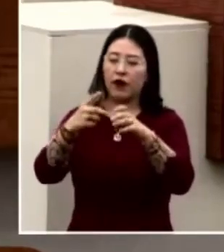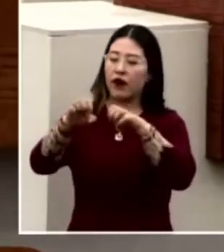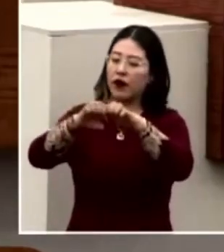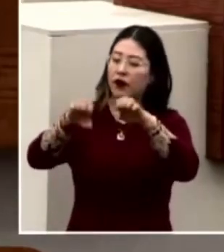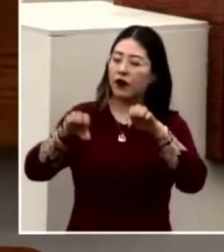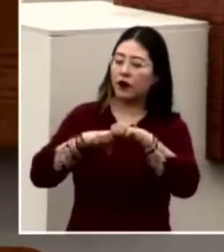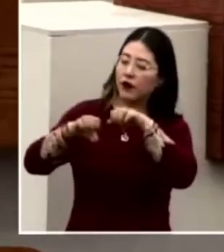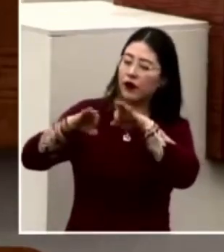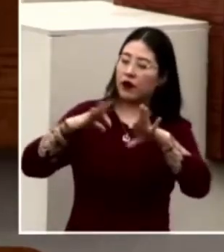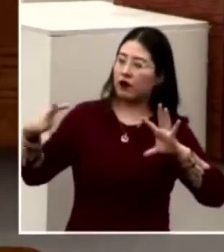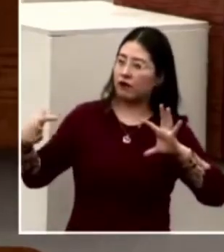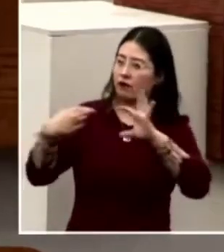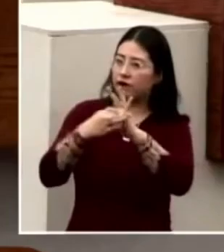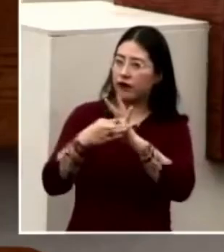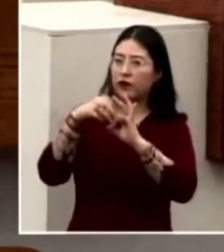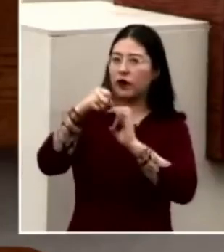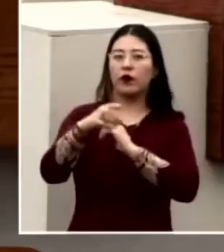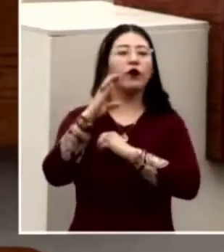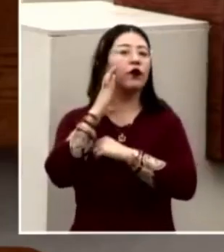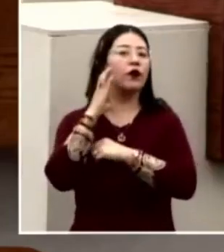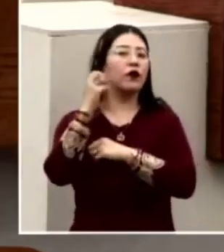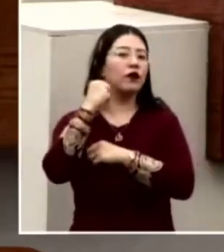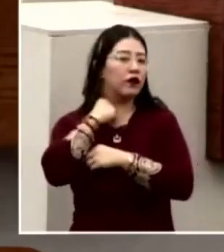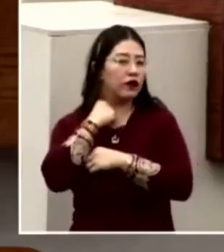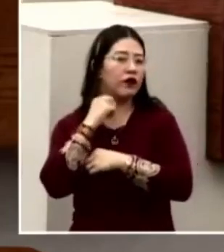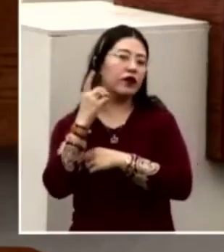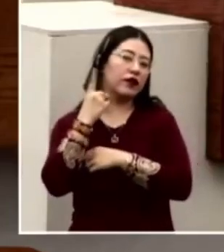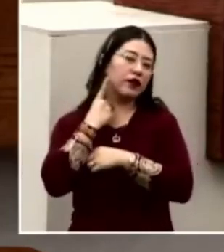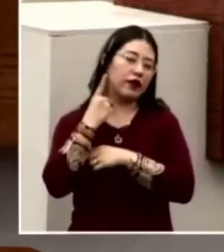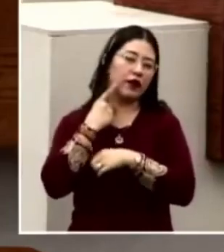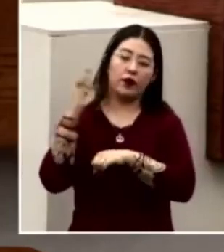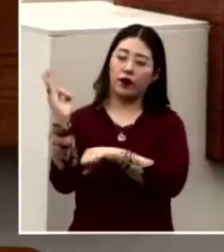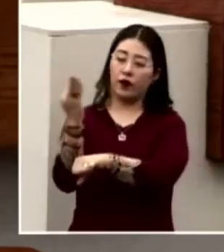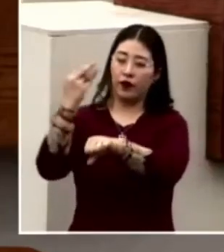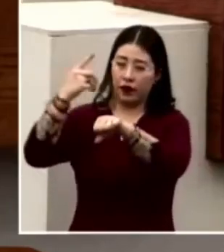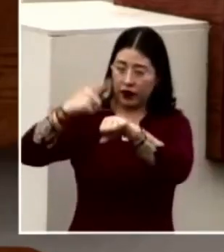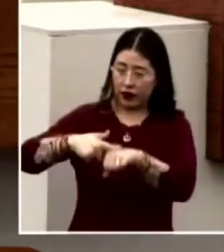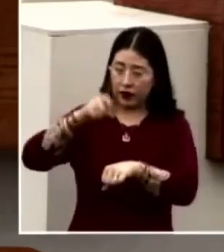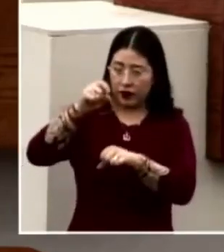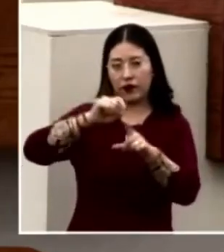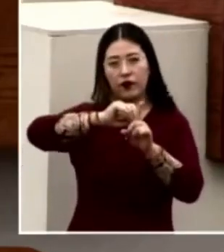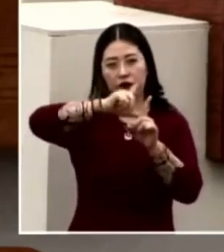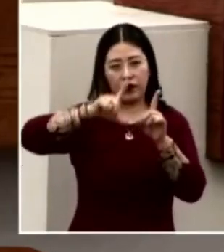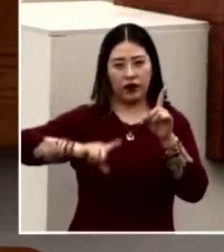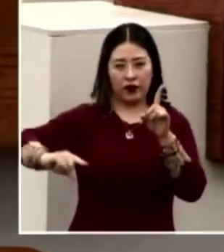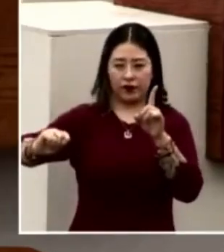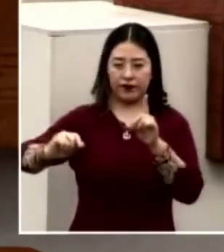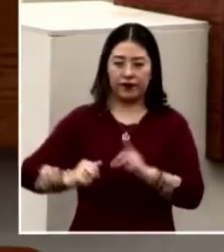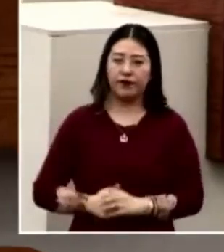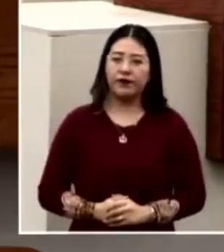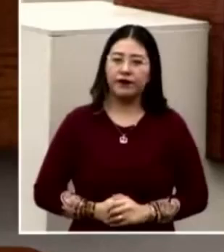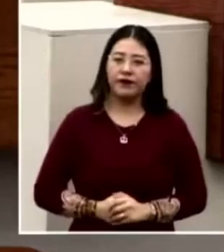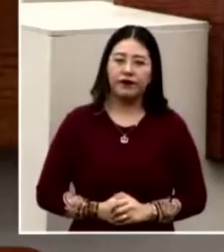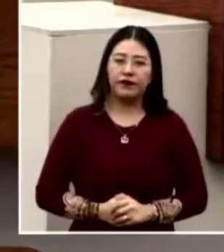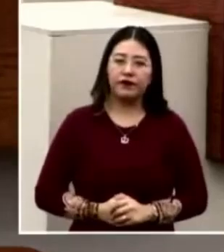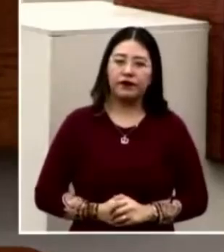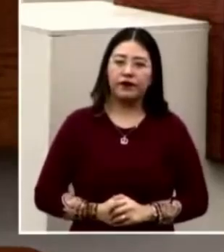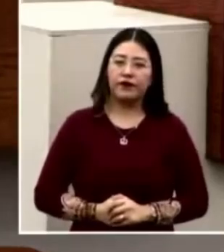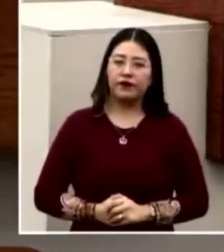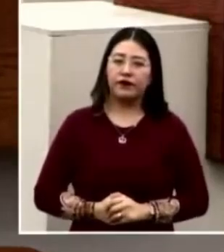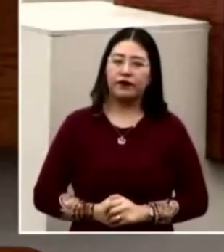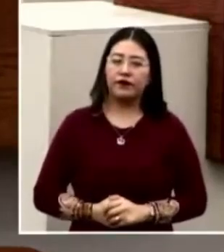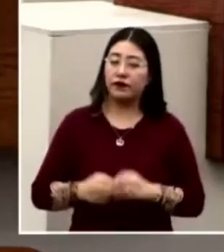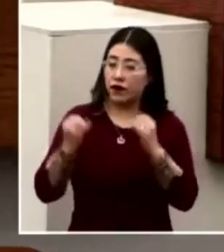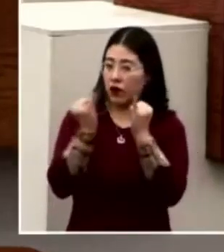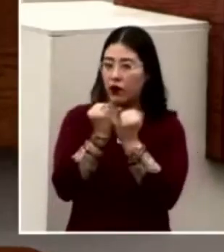Constituyente permanente lo integra el Congreso de la Unión, diputados federales y senadores de la República y